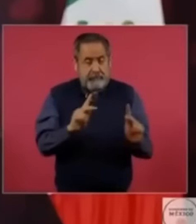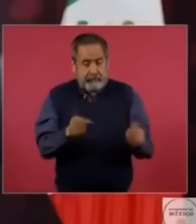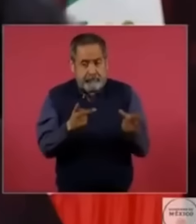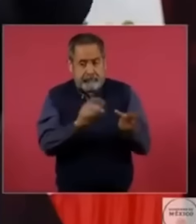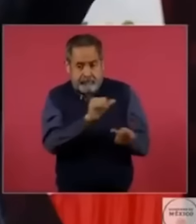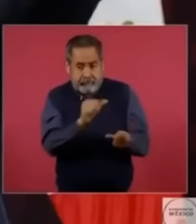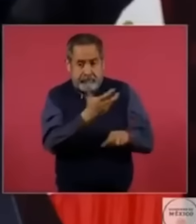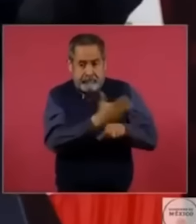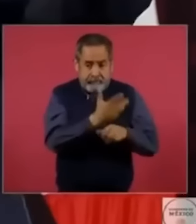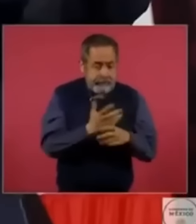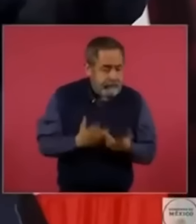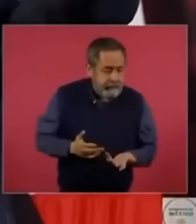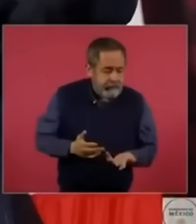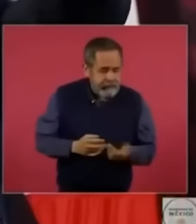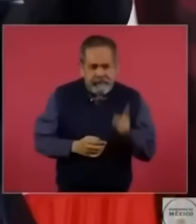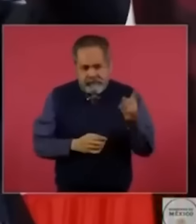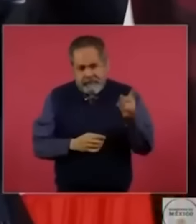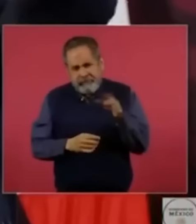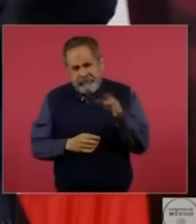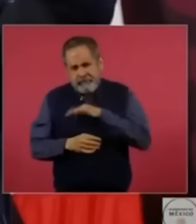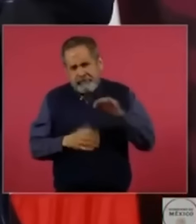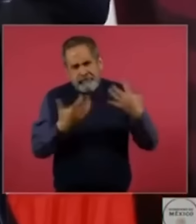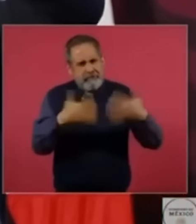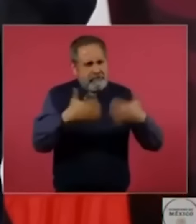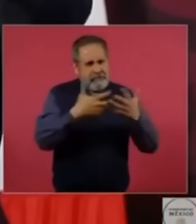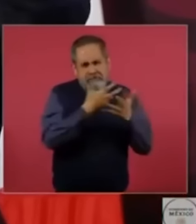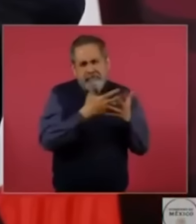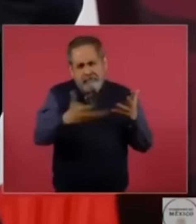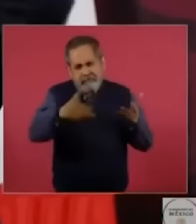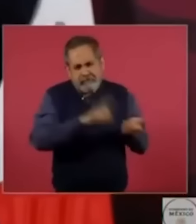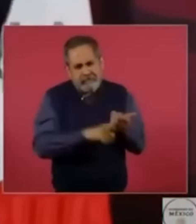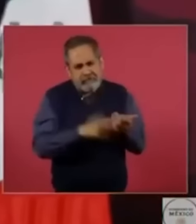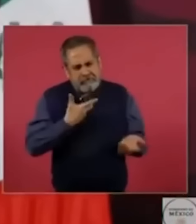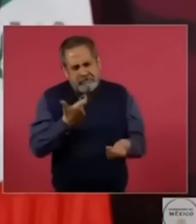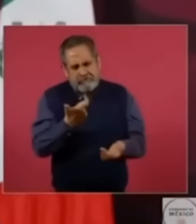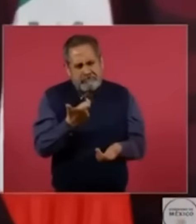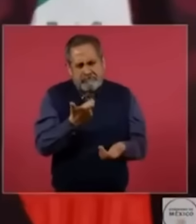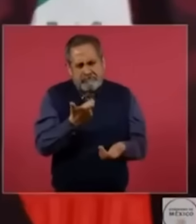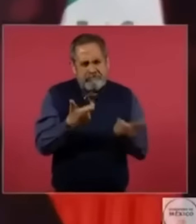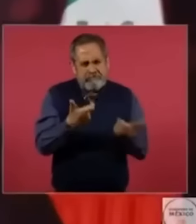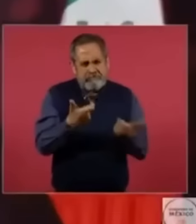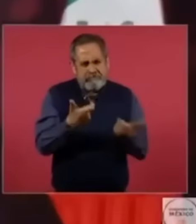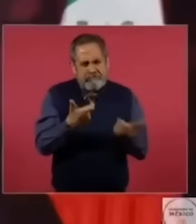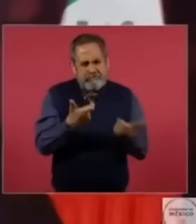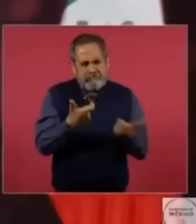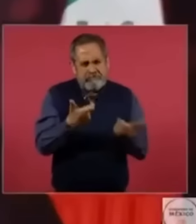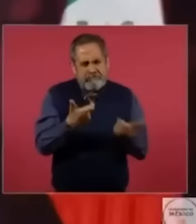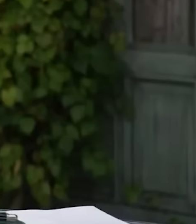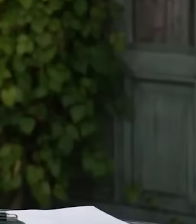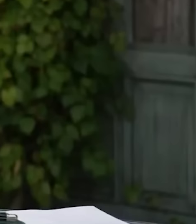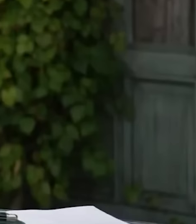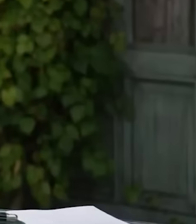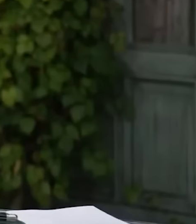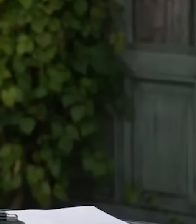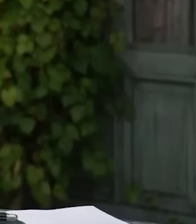No es porque no tengan capacidad tecnológica y capital, pues tienen una.